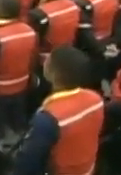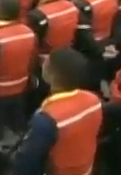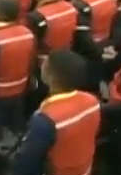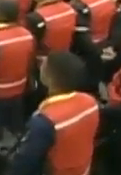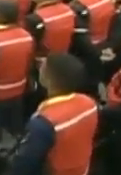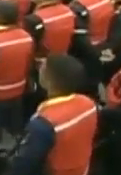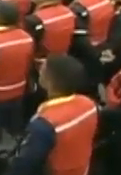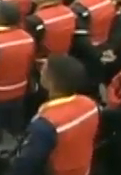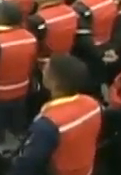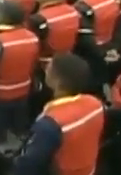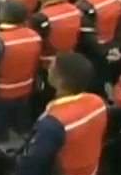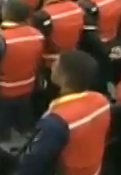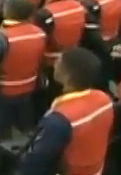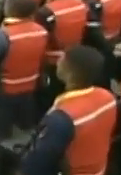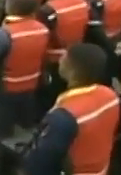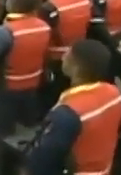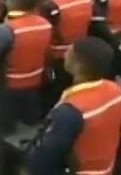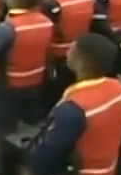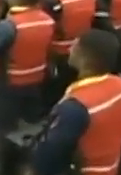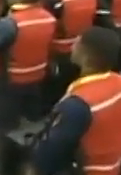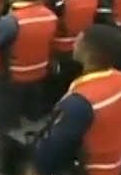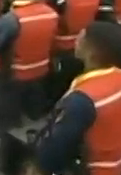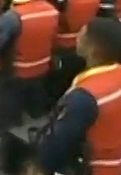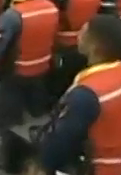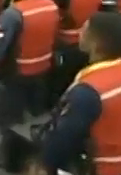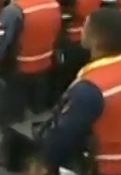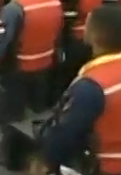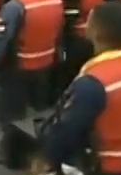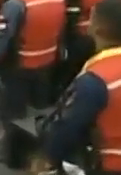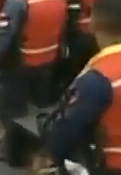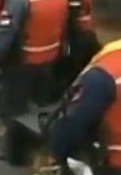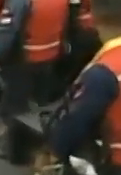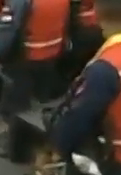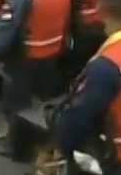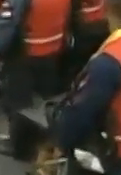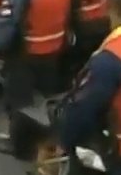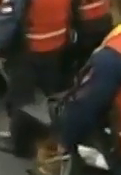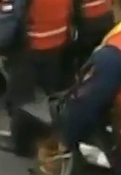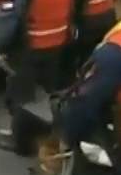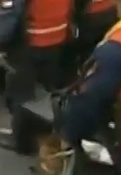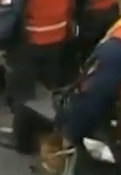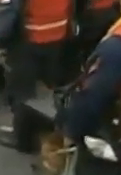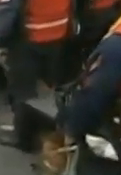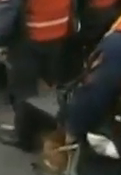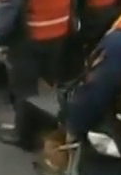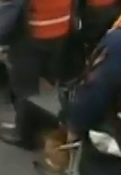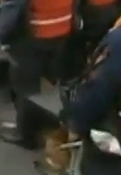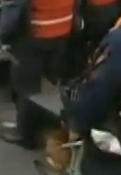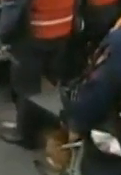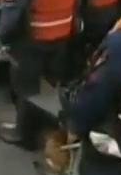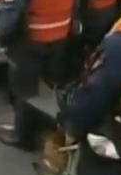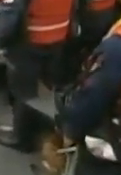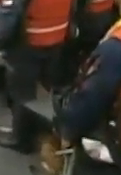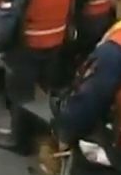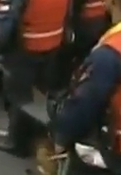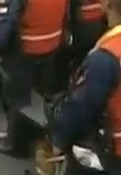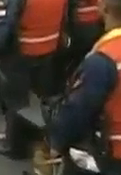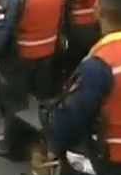importante acto de reconocimiento tras esta misión humanitaria, humanista, allí presentes en